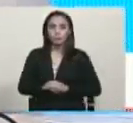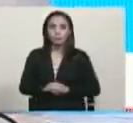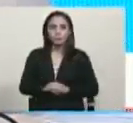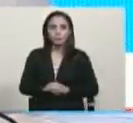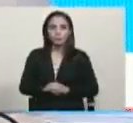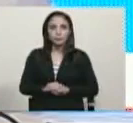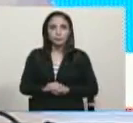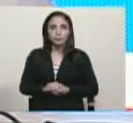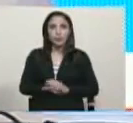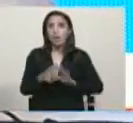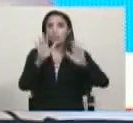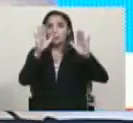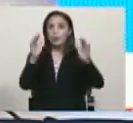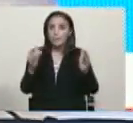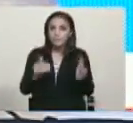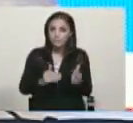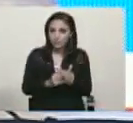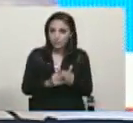de